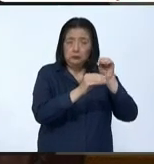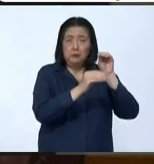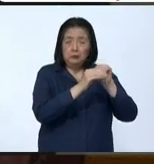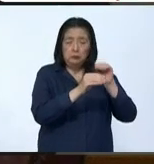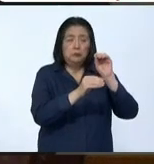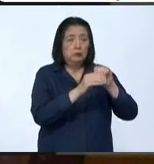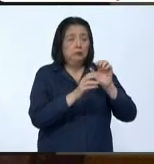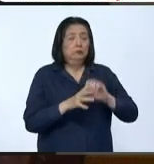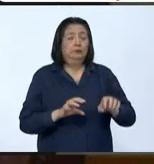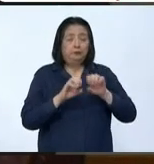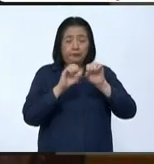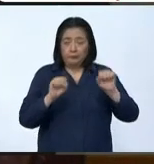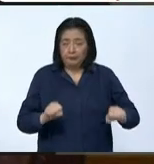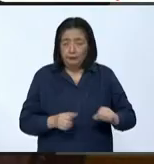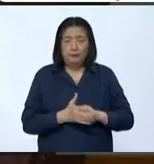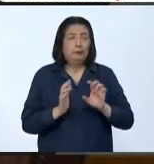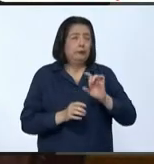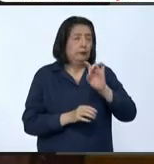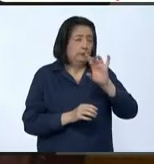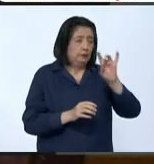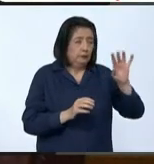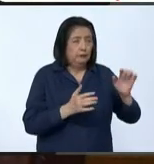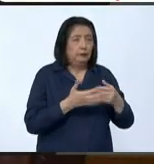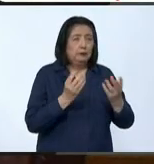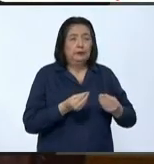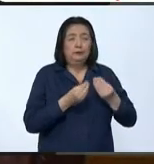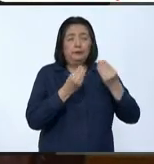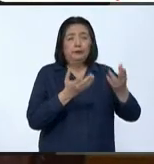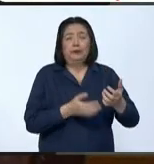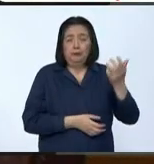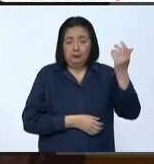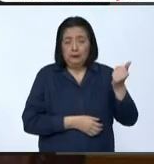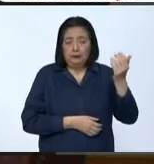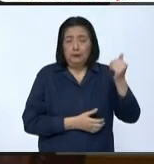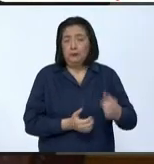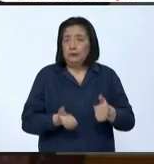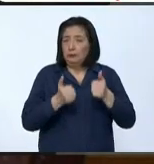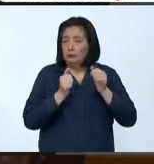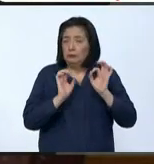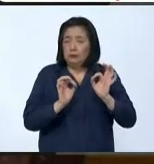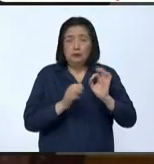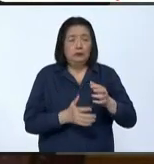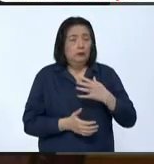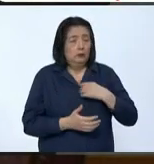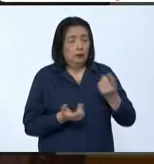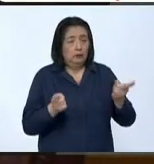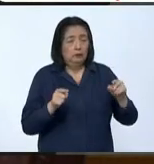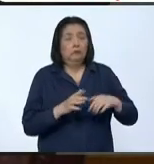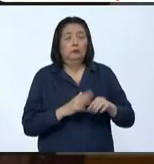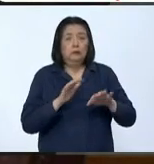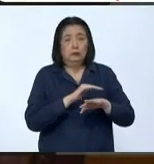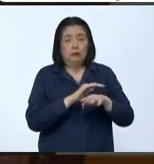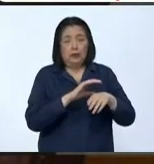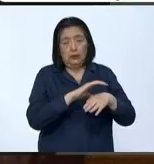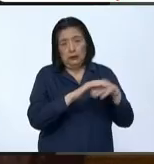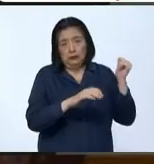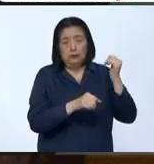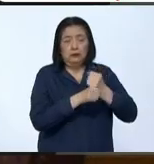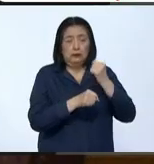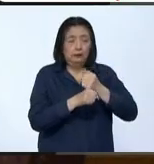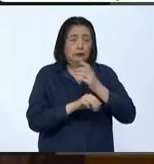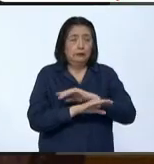en un sistema multipilar que les brinde pensiones dignas en su edad de retiro también